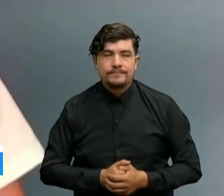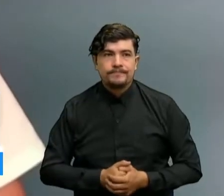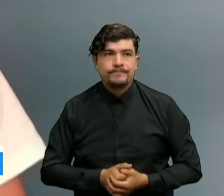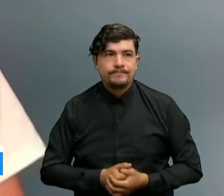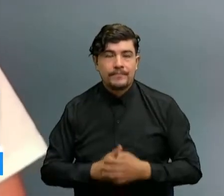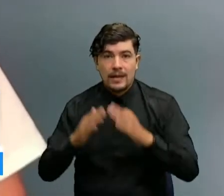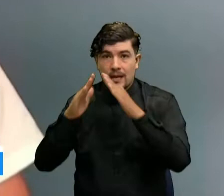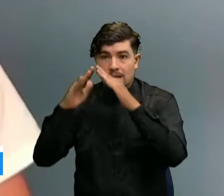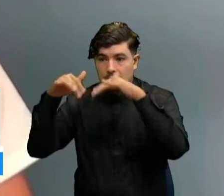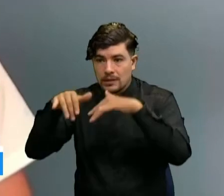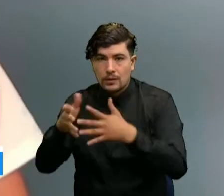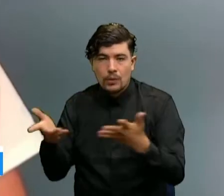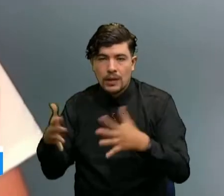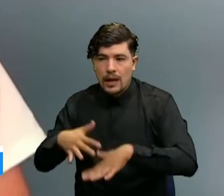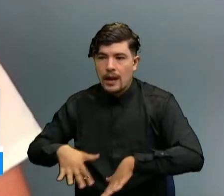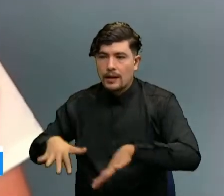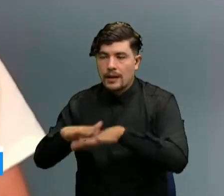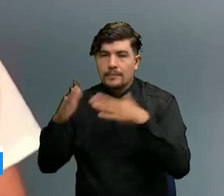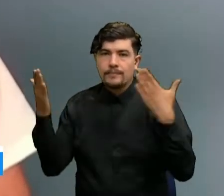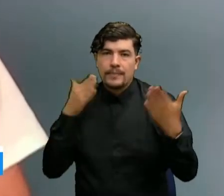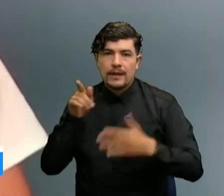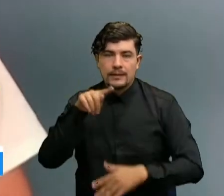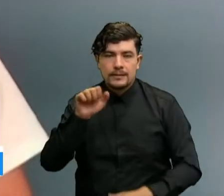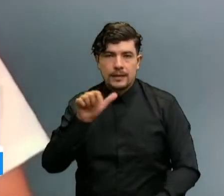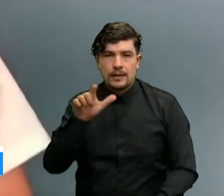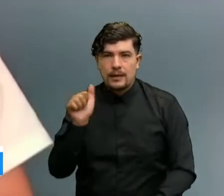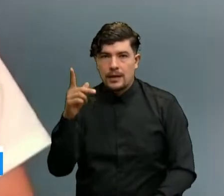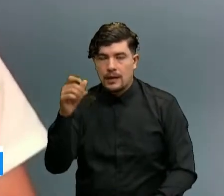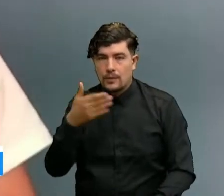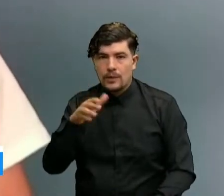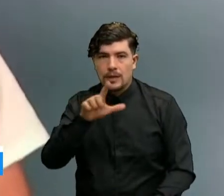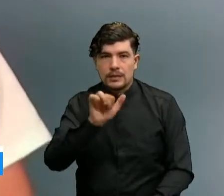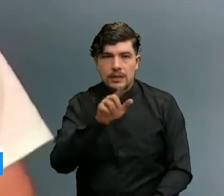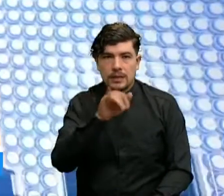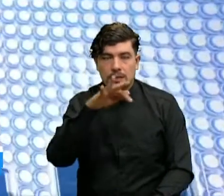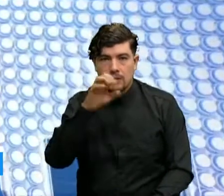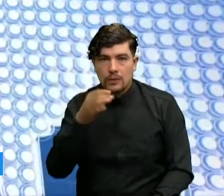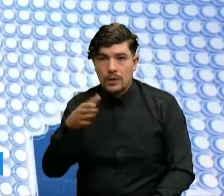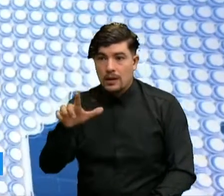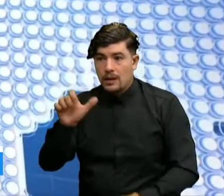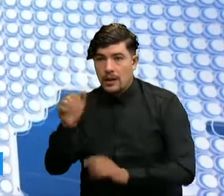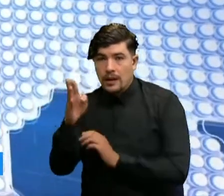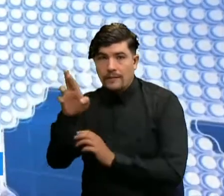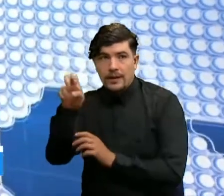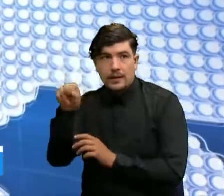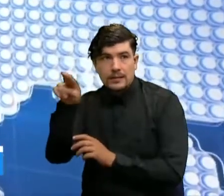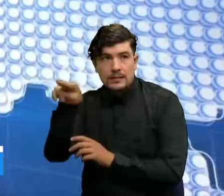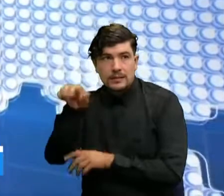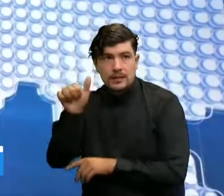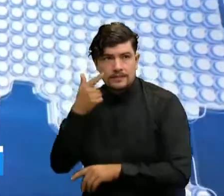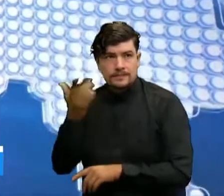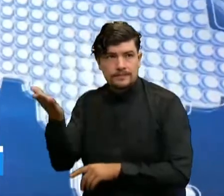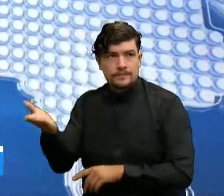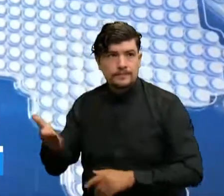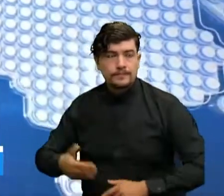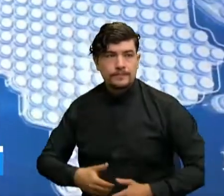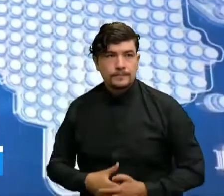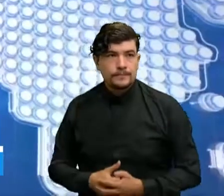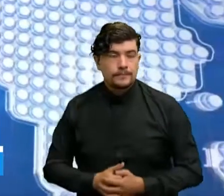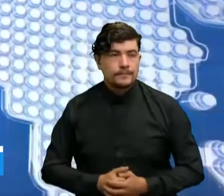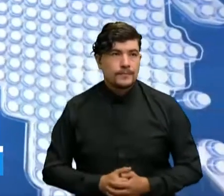afectadas tenemos El Salado, Los Llanitos, Capital Largo, Sitio Nuevo, La Labranza. Bueno, allá mire, Jorge, bueno.